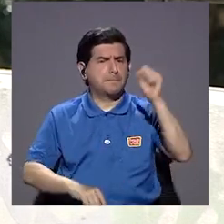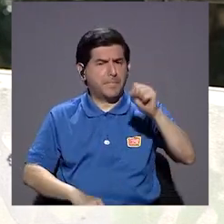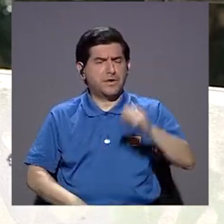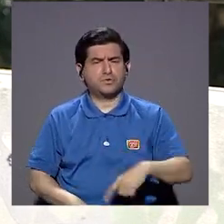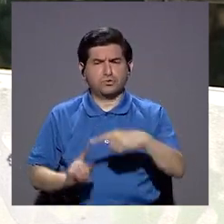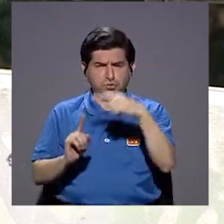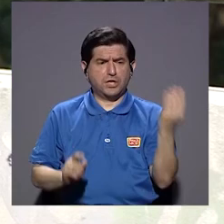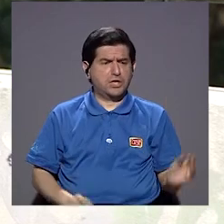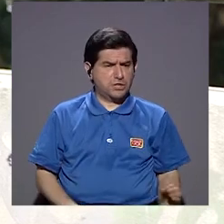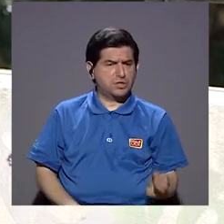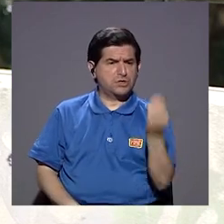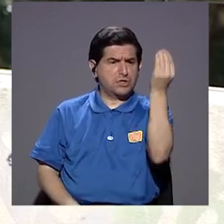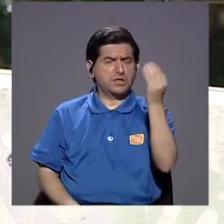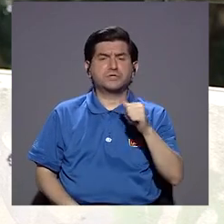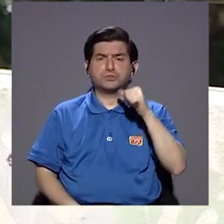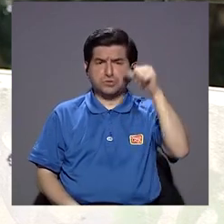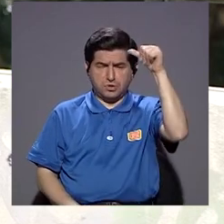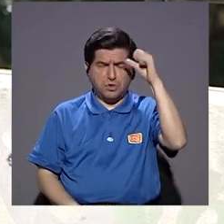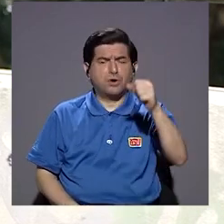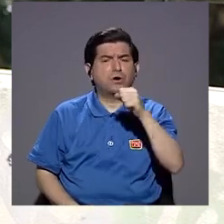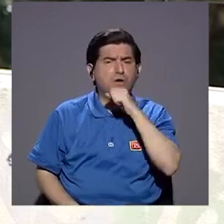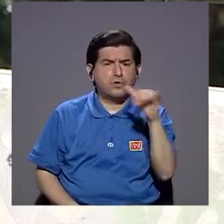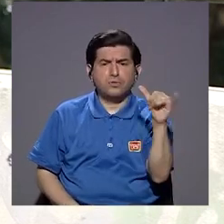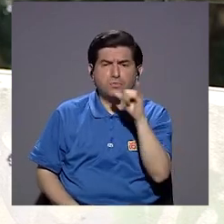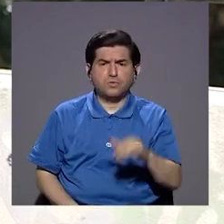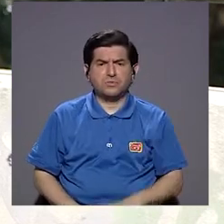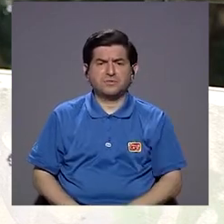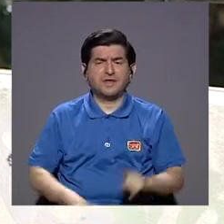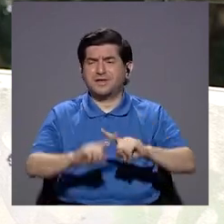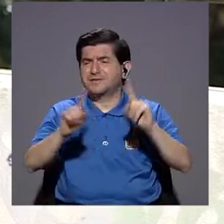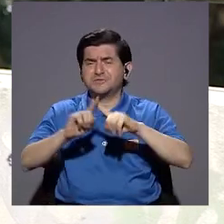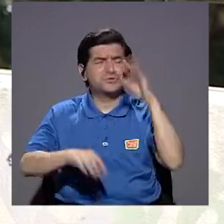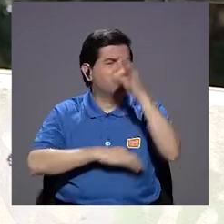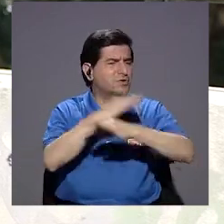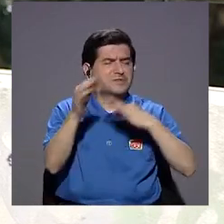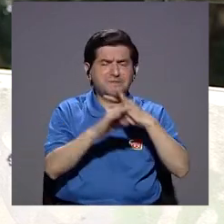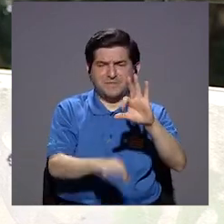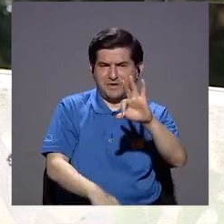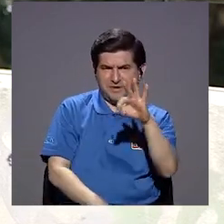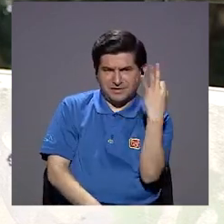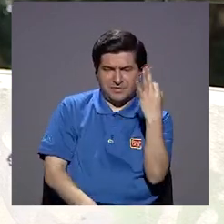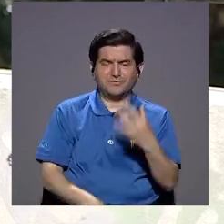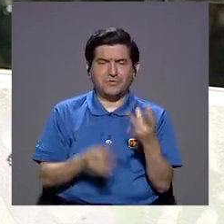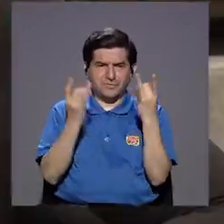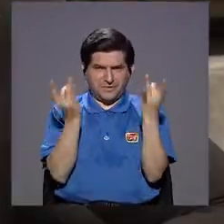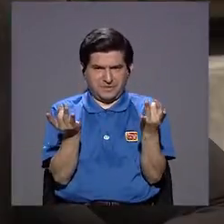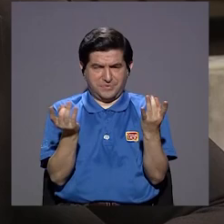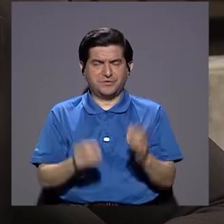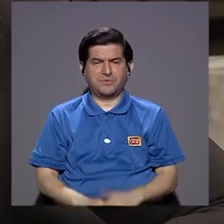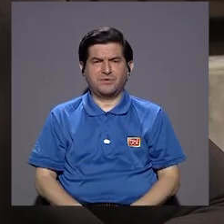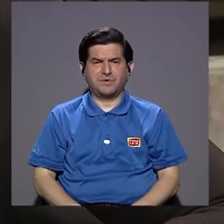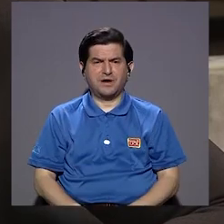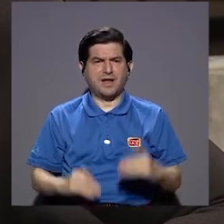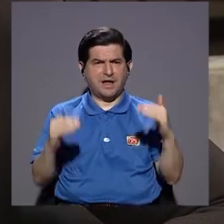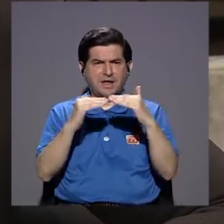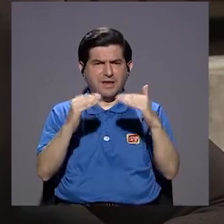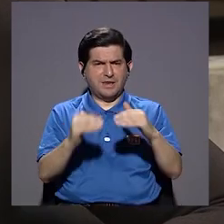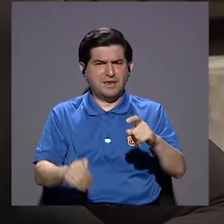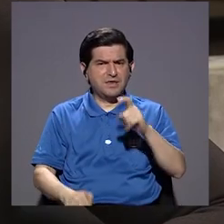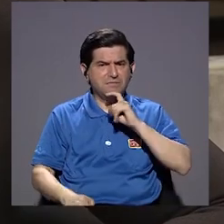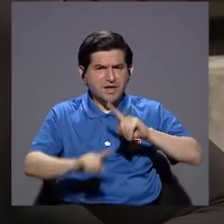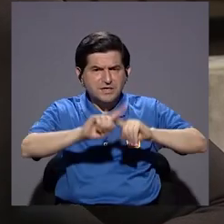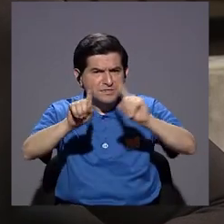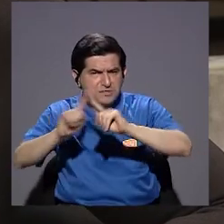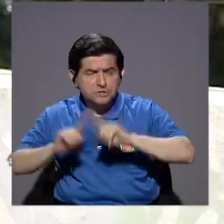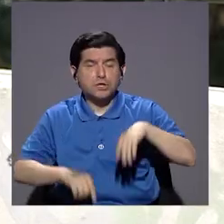Pero sí, desde la adolescencia, para adulto mayor también, ahí son diferentes como estilos, eso sí, ¿no? ¿Y hay niveles de